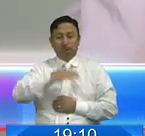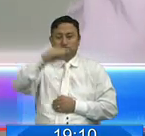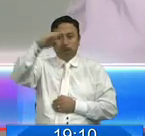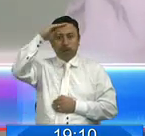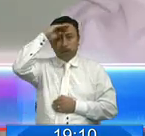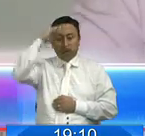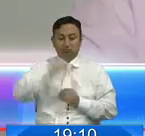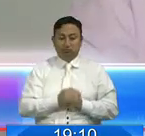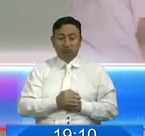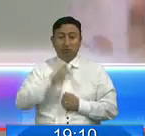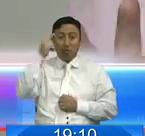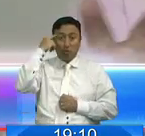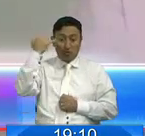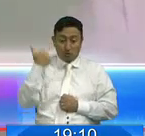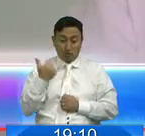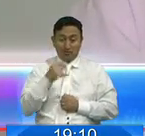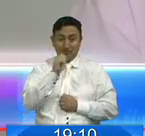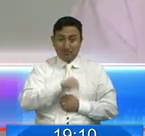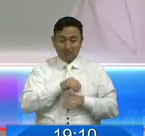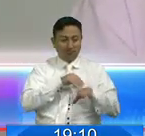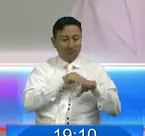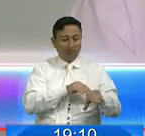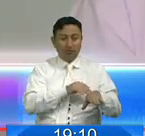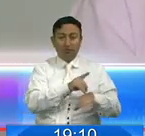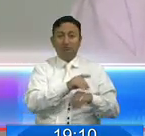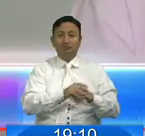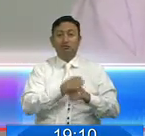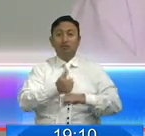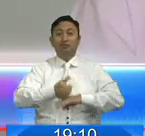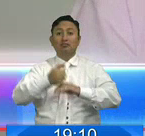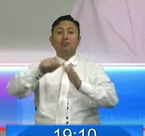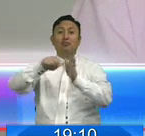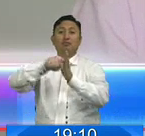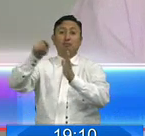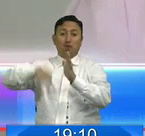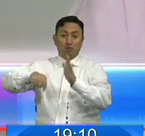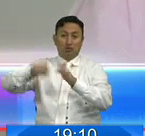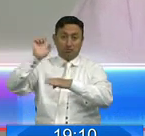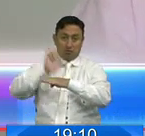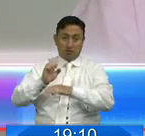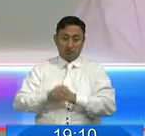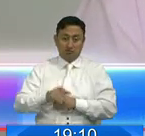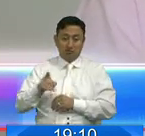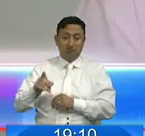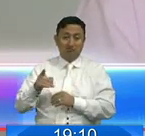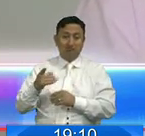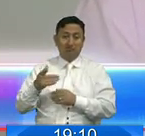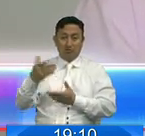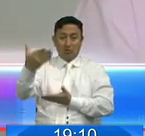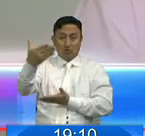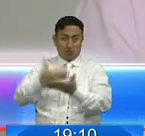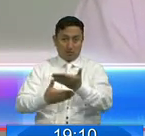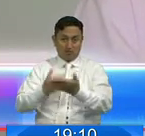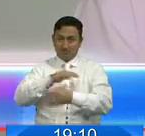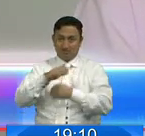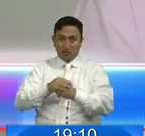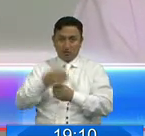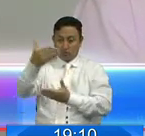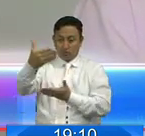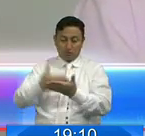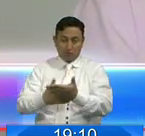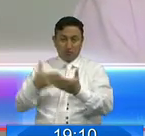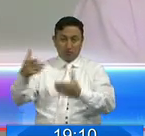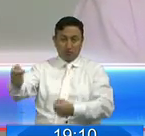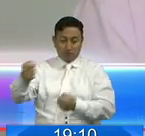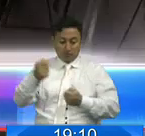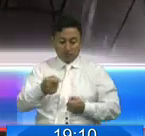gobierno debe tener suficientes elementos, en este caso ya le corresponde al señor procurador, y es él quien tiene que documentarse con la